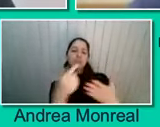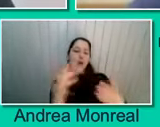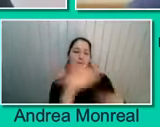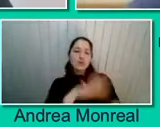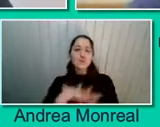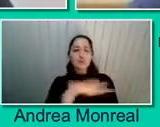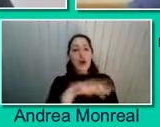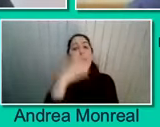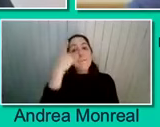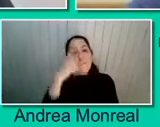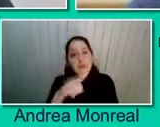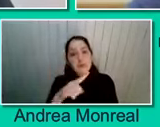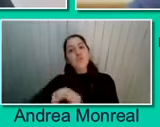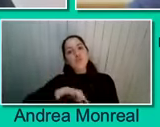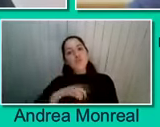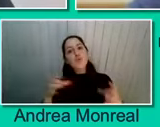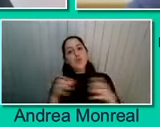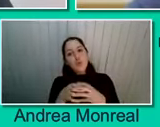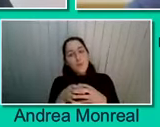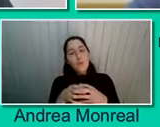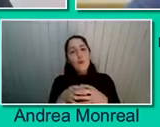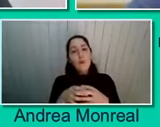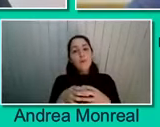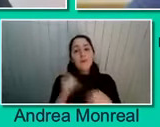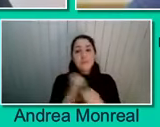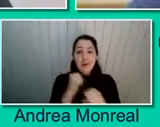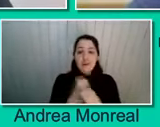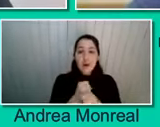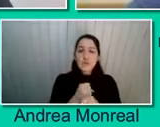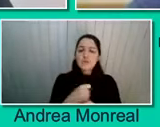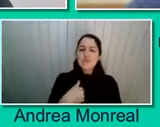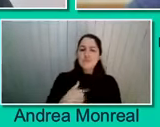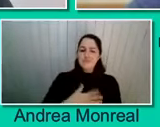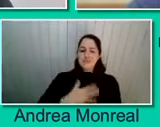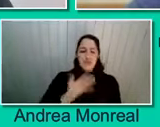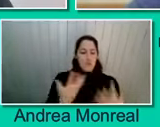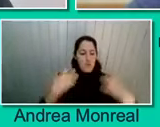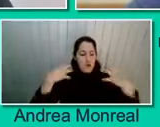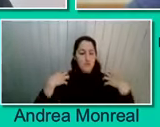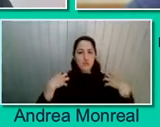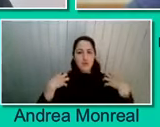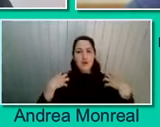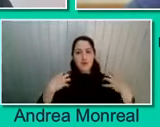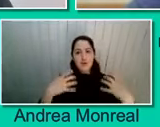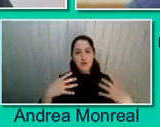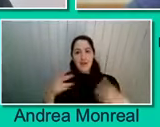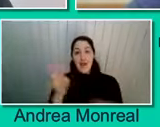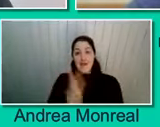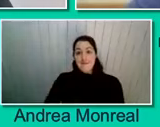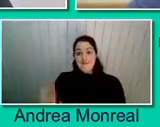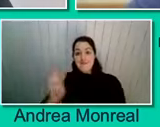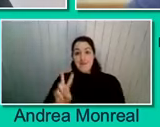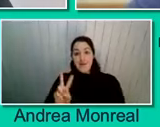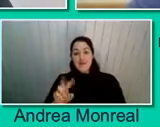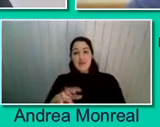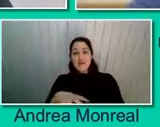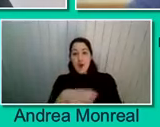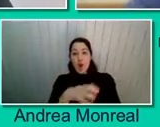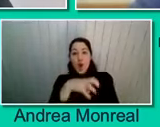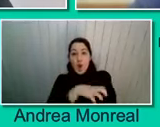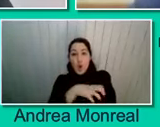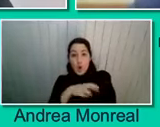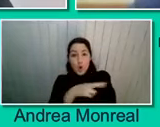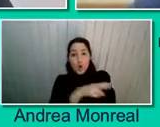la región para salir adelante en esta pandemia, porque el éxito es muy